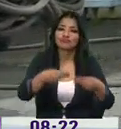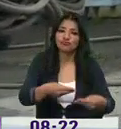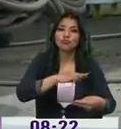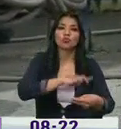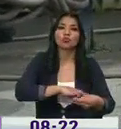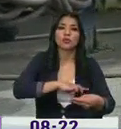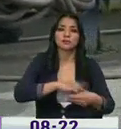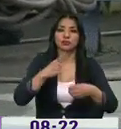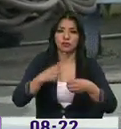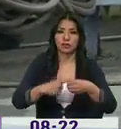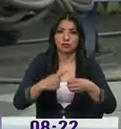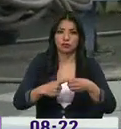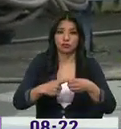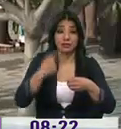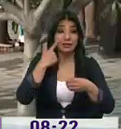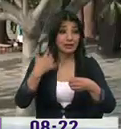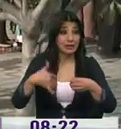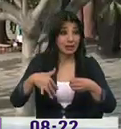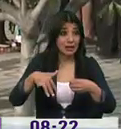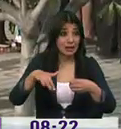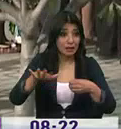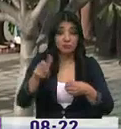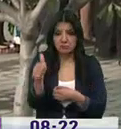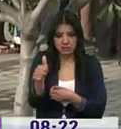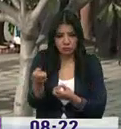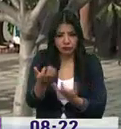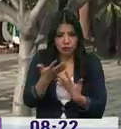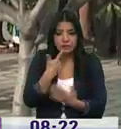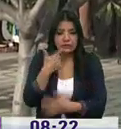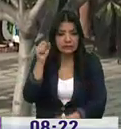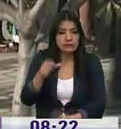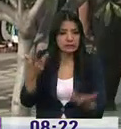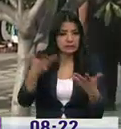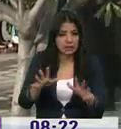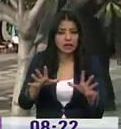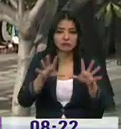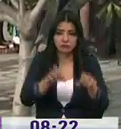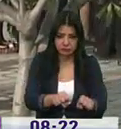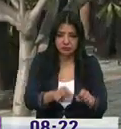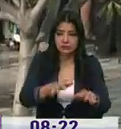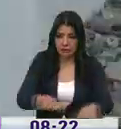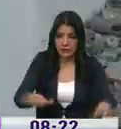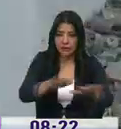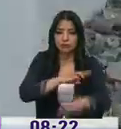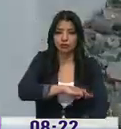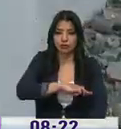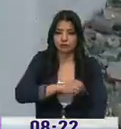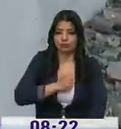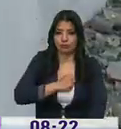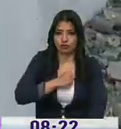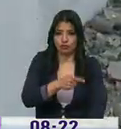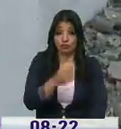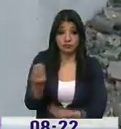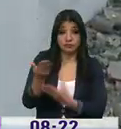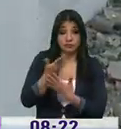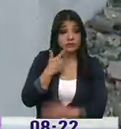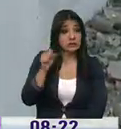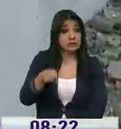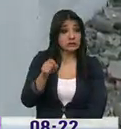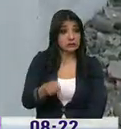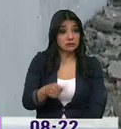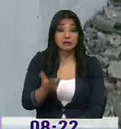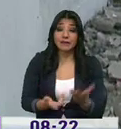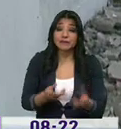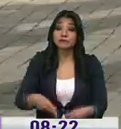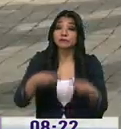y después de mucho tiempo, según su testimonio, se había conseguido aquello. Viteri detalló que tenía información sobre una supuesta